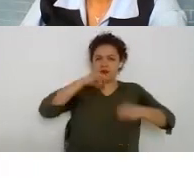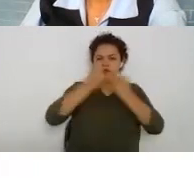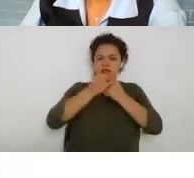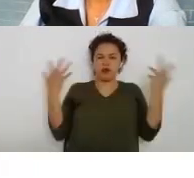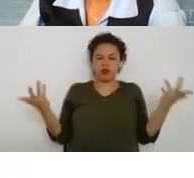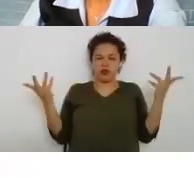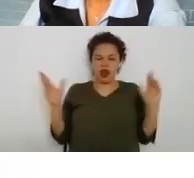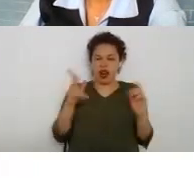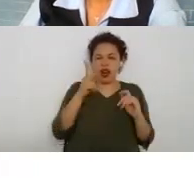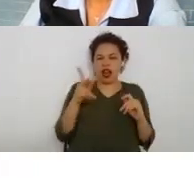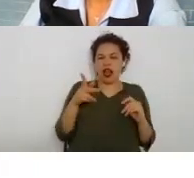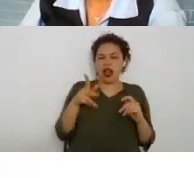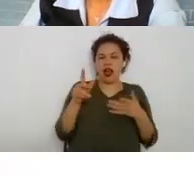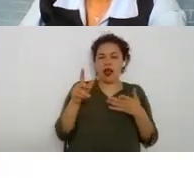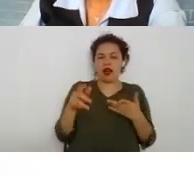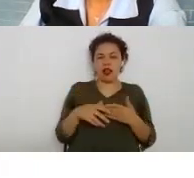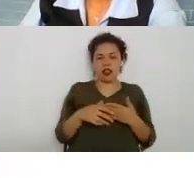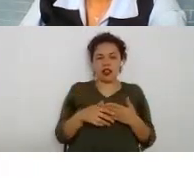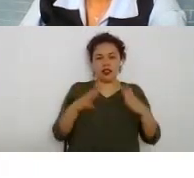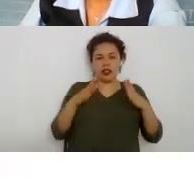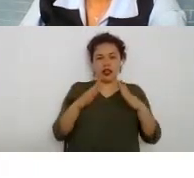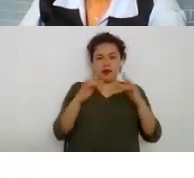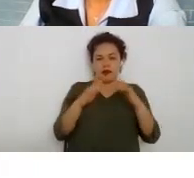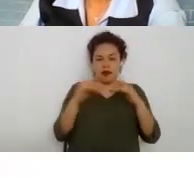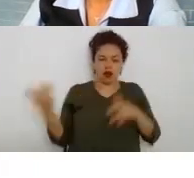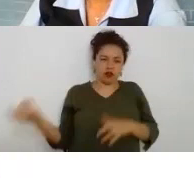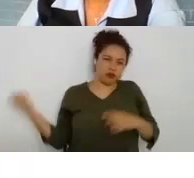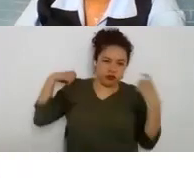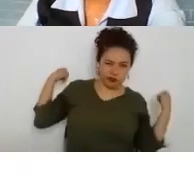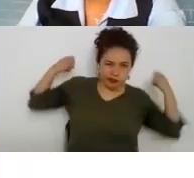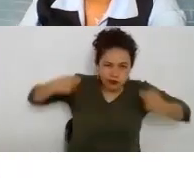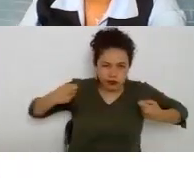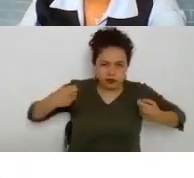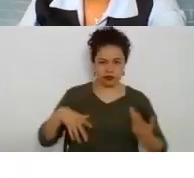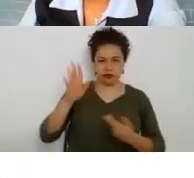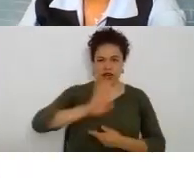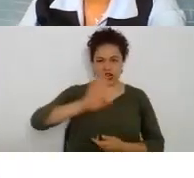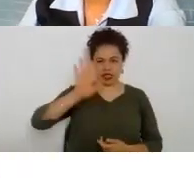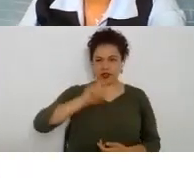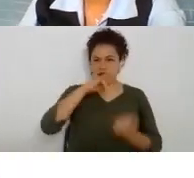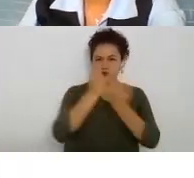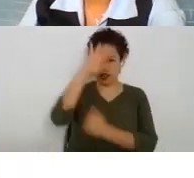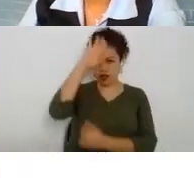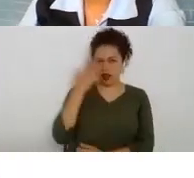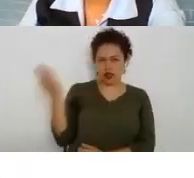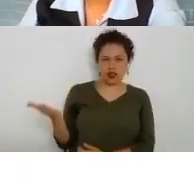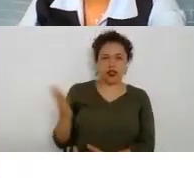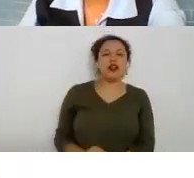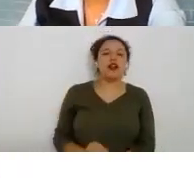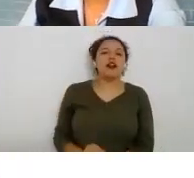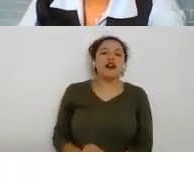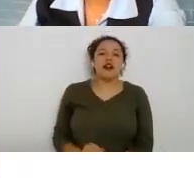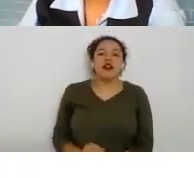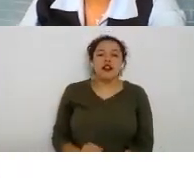papas. Aquí podemos ver, mi hombro está tocando lo que es el abdomen de la víctima. ¿De acuerdo? Y